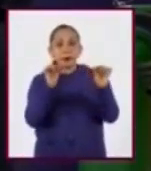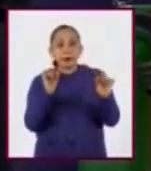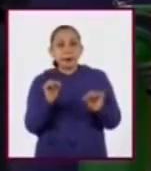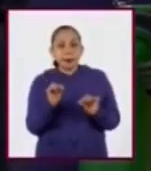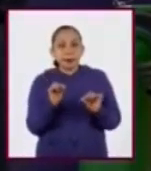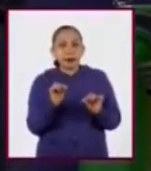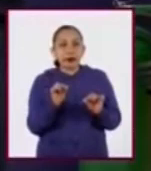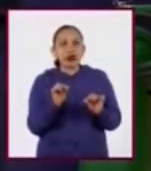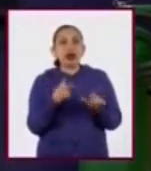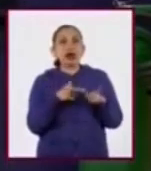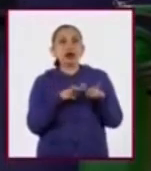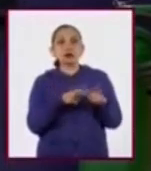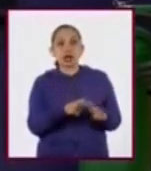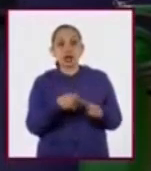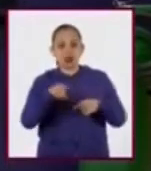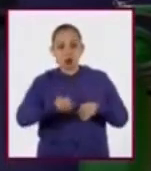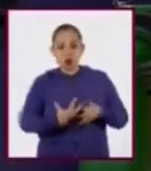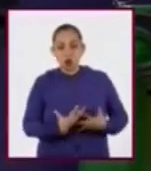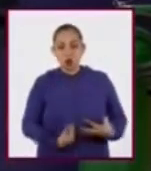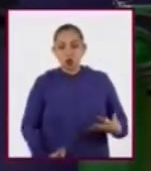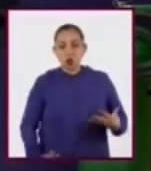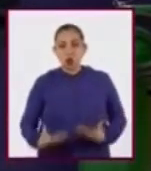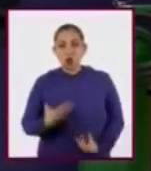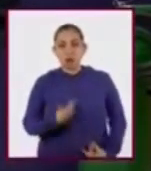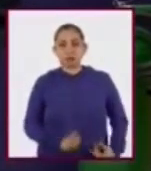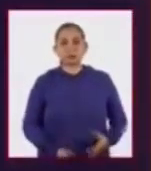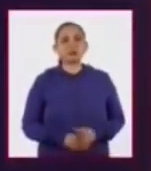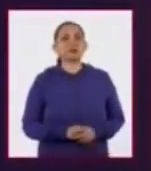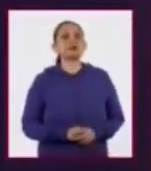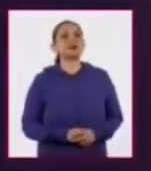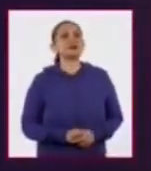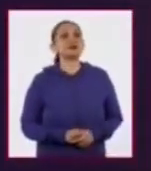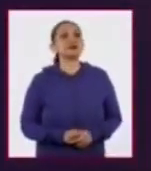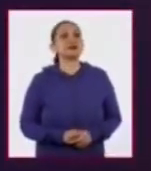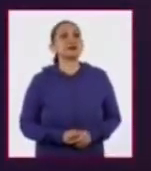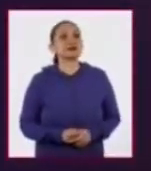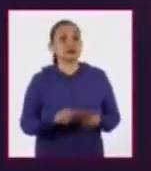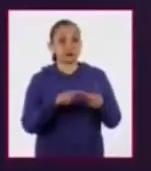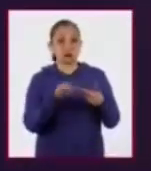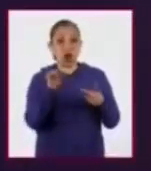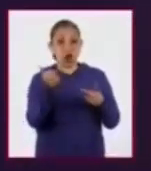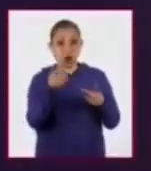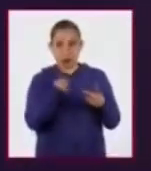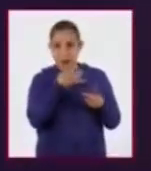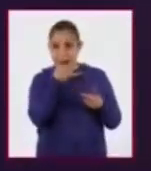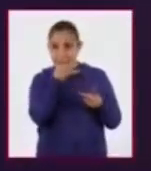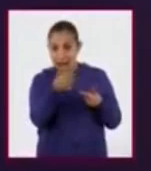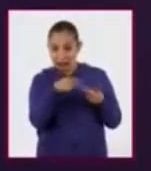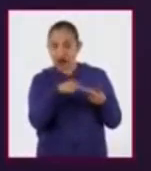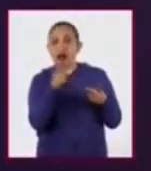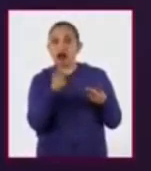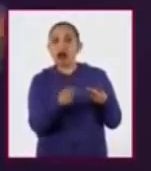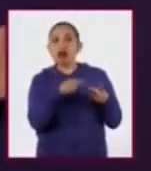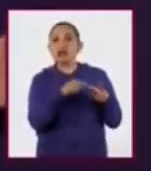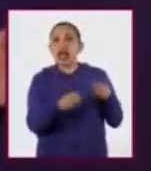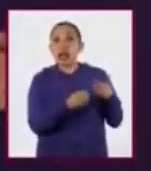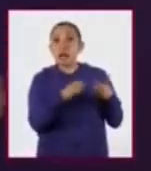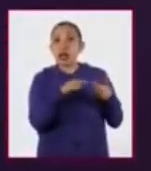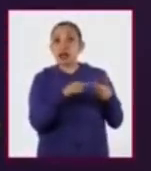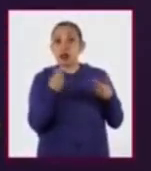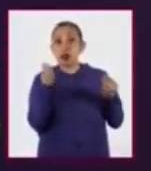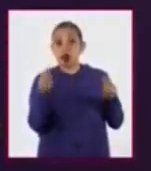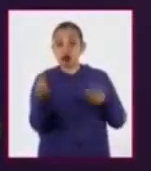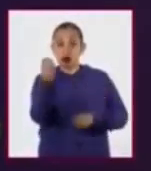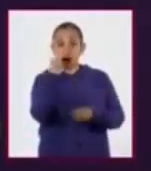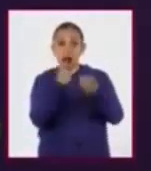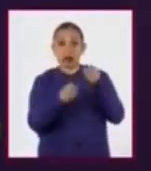y seguir su camino en el intestino. Otro rastro que tiene este elemento es que en grandes dosis